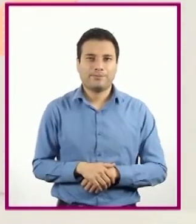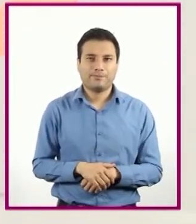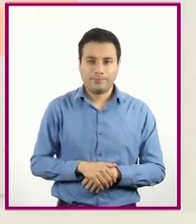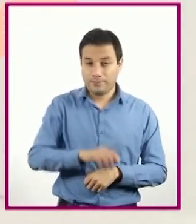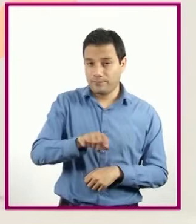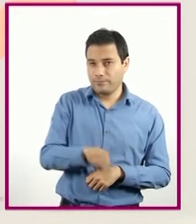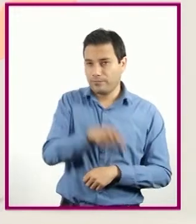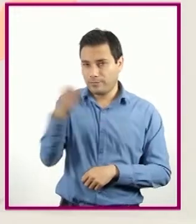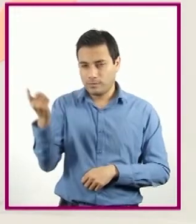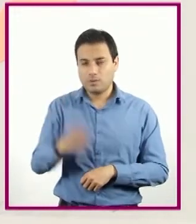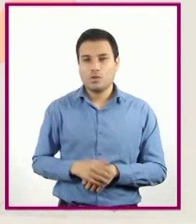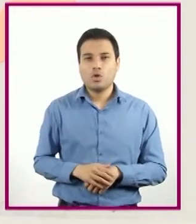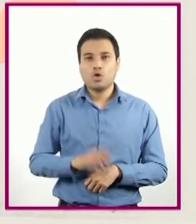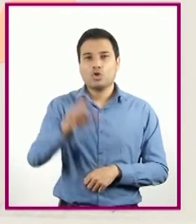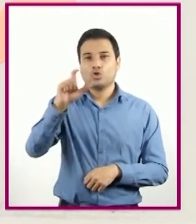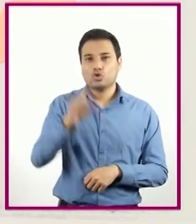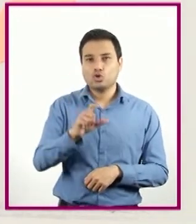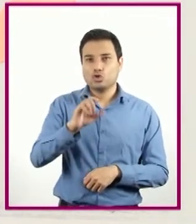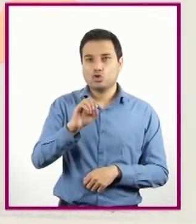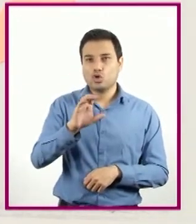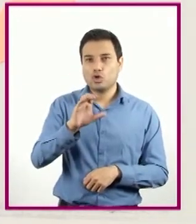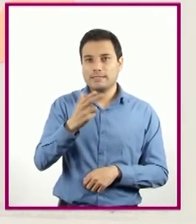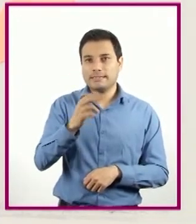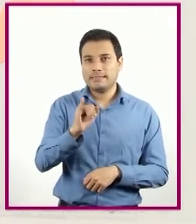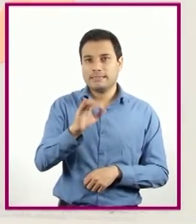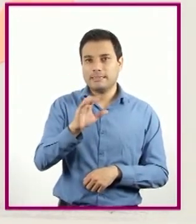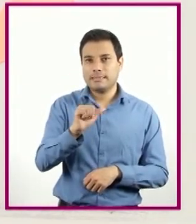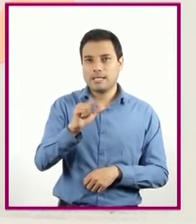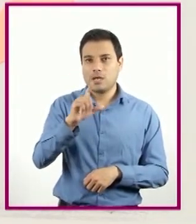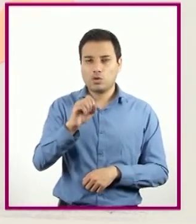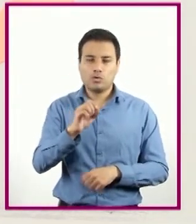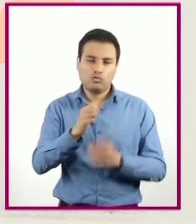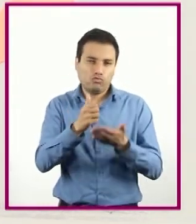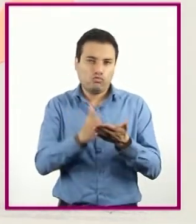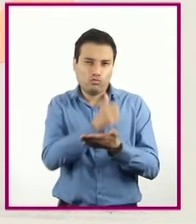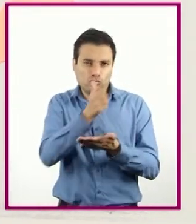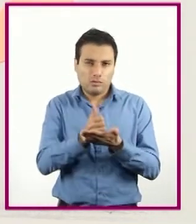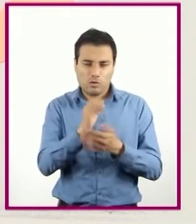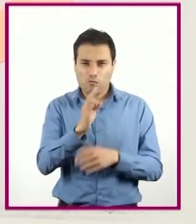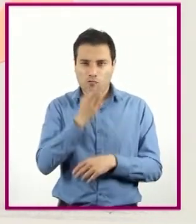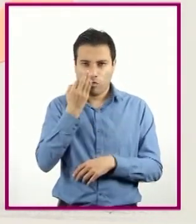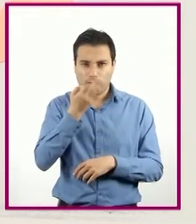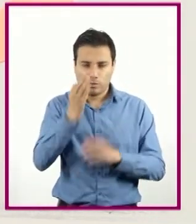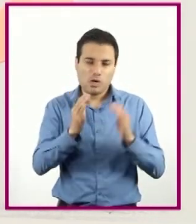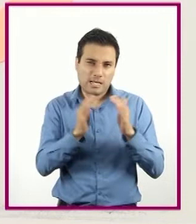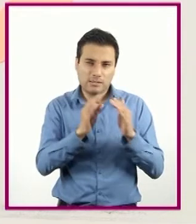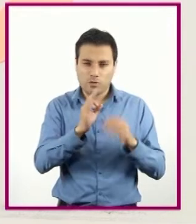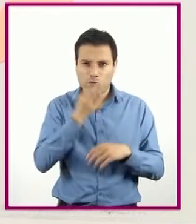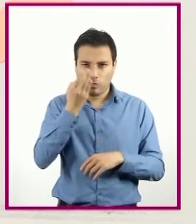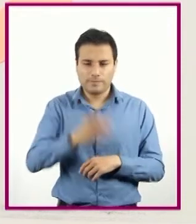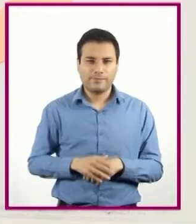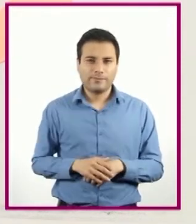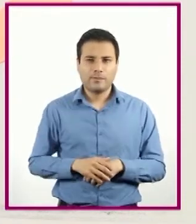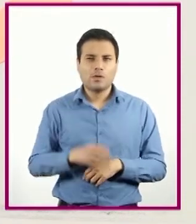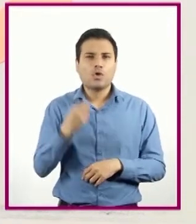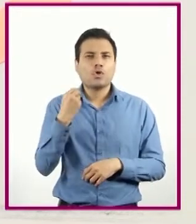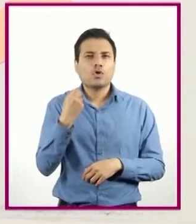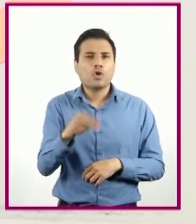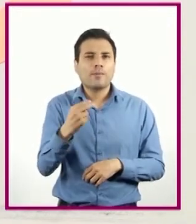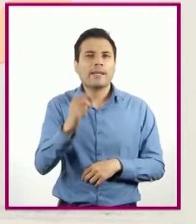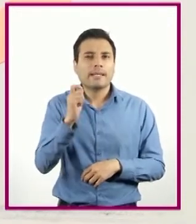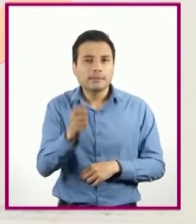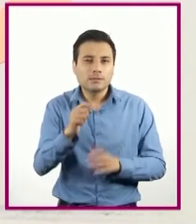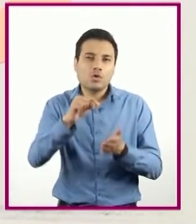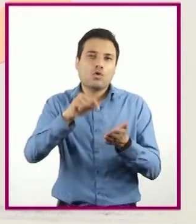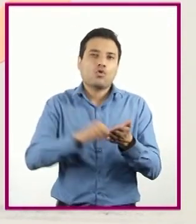Xochicalco, en la Casa de las Flores. Otra de las ciudades de este periodo es Xochicalco, cuyo nombre significa en el lugar de